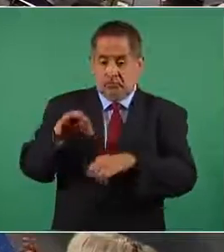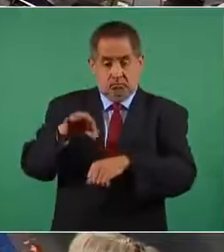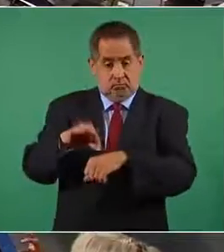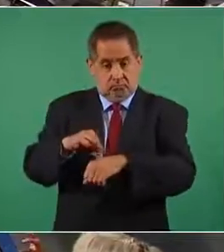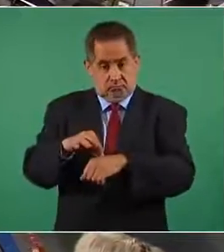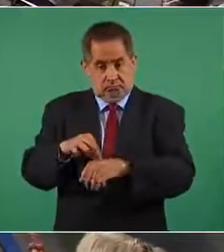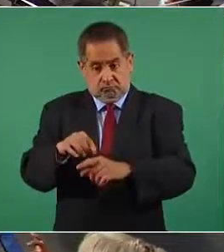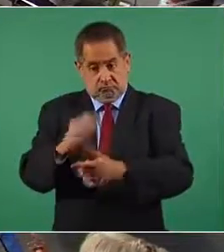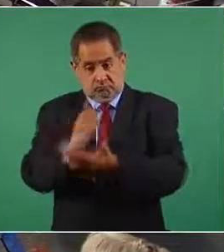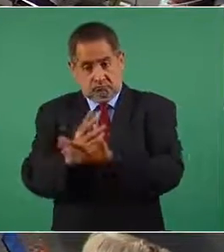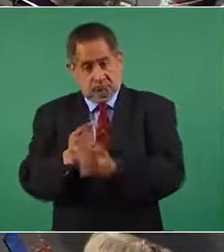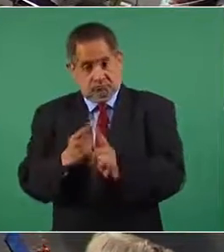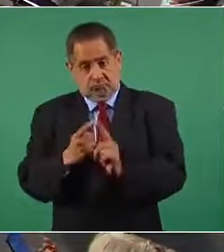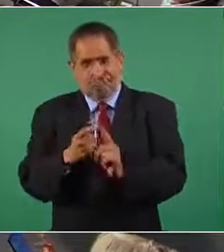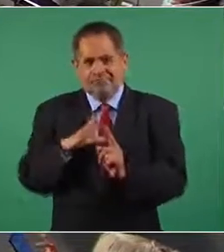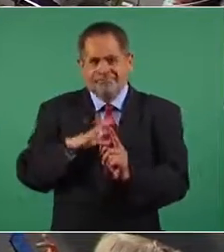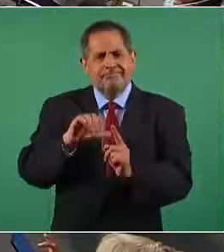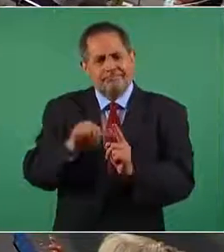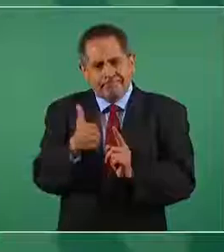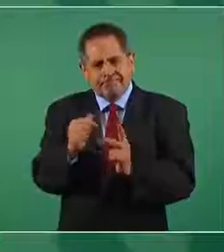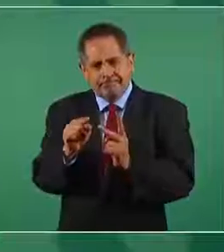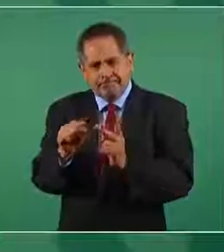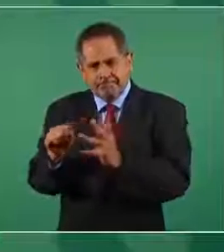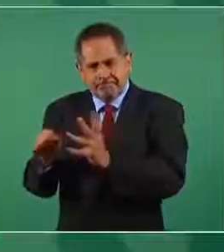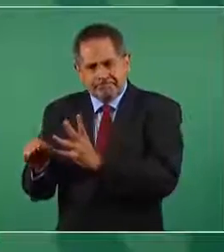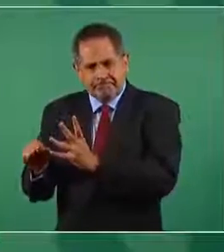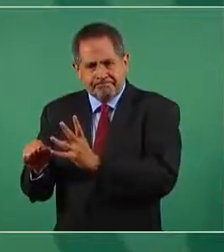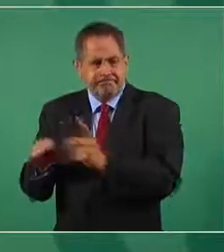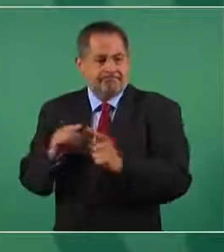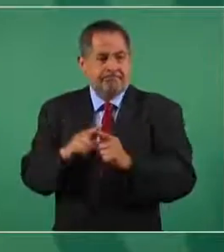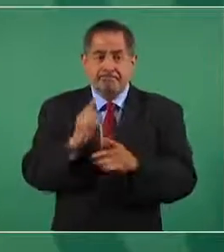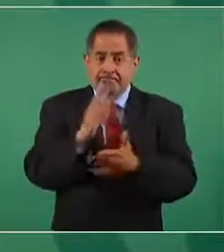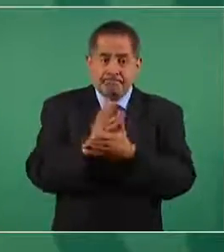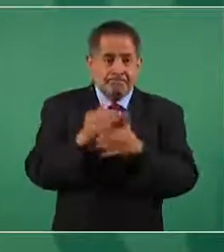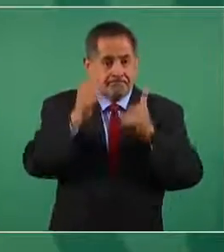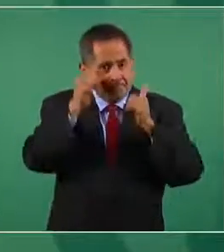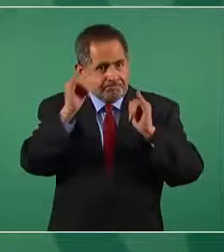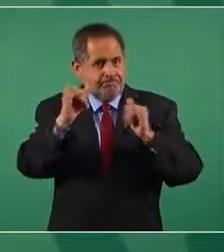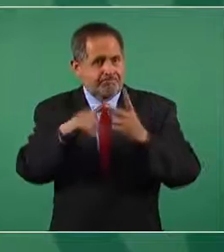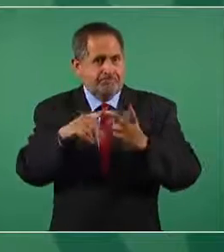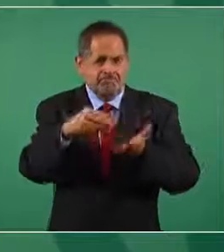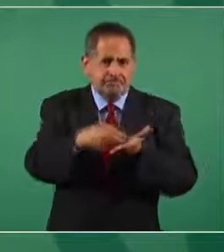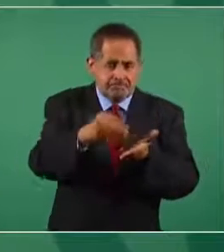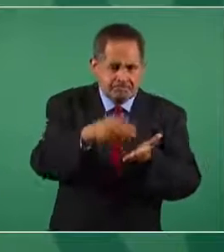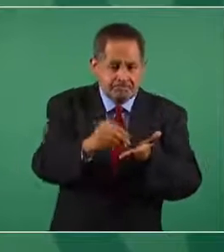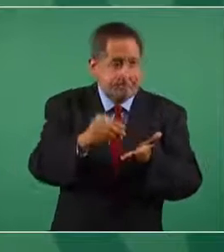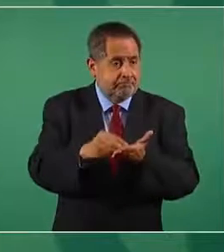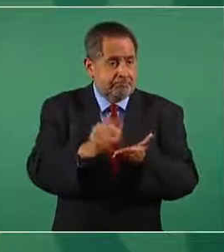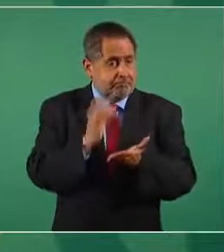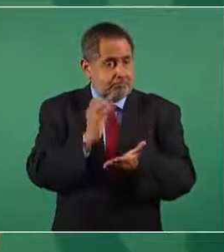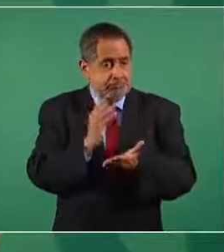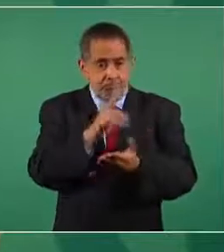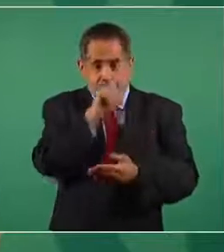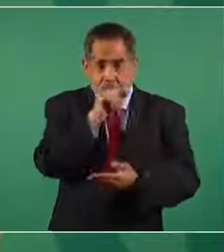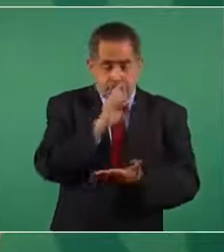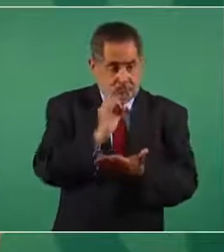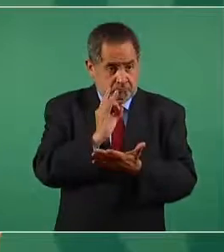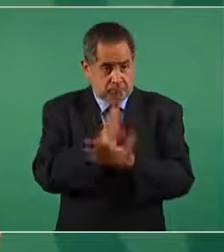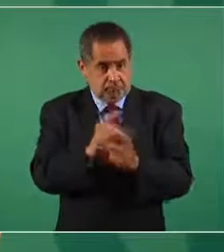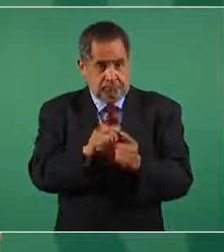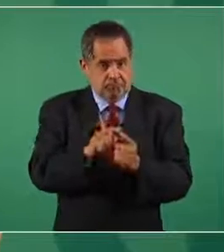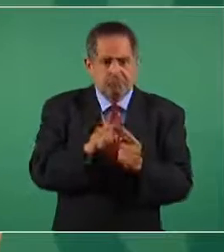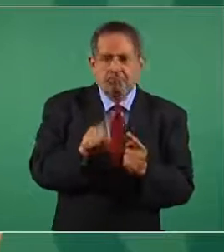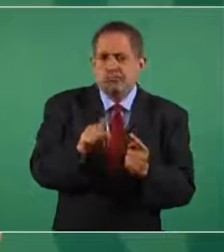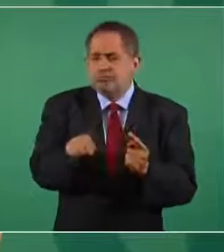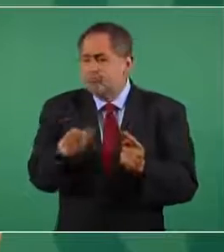comiendo carne de res, de cerdo, de pollo,